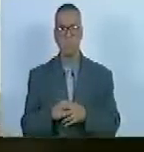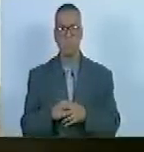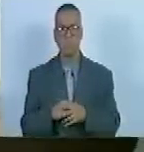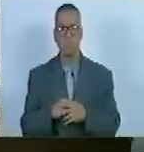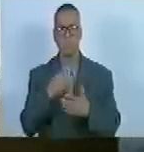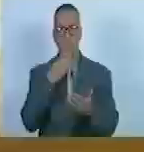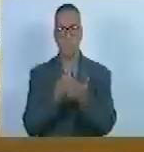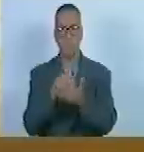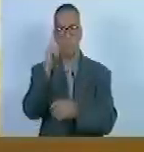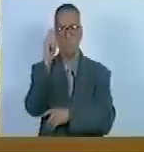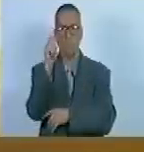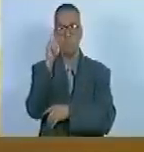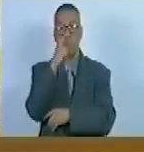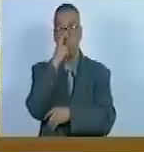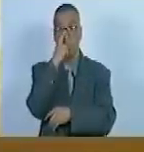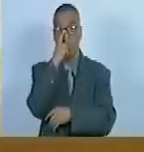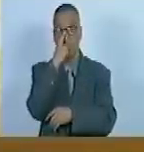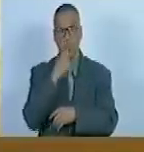Gracias, diputado.